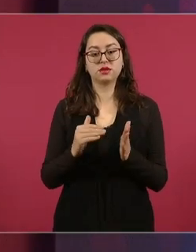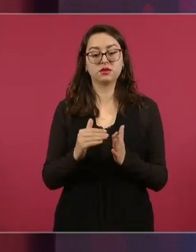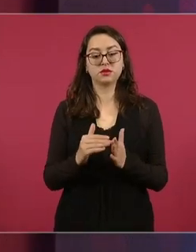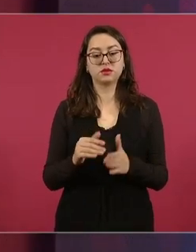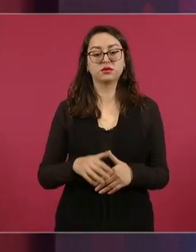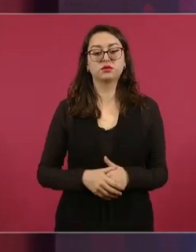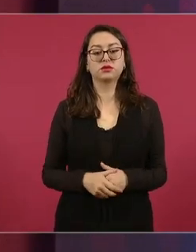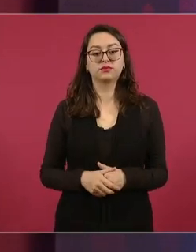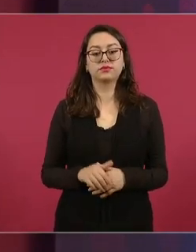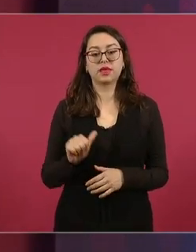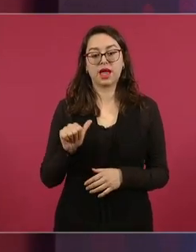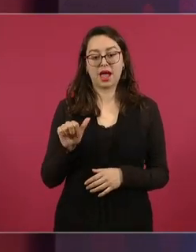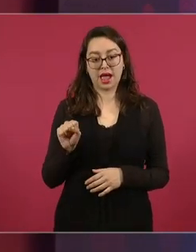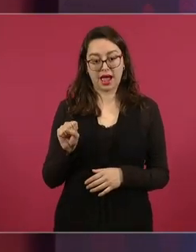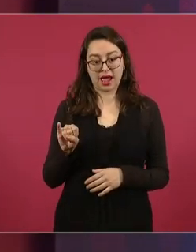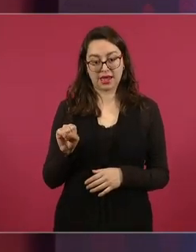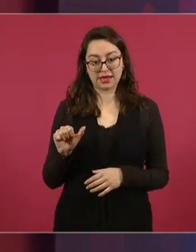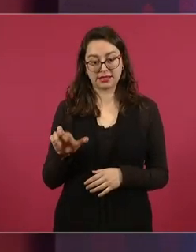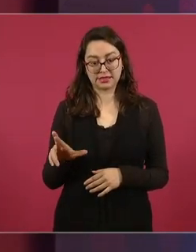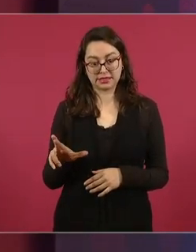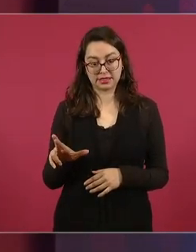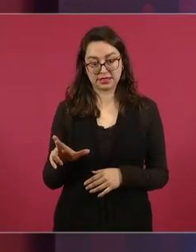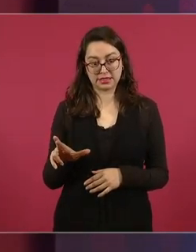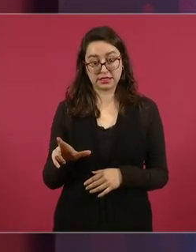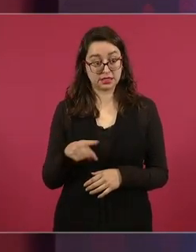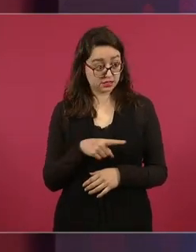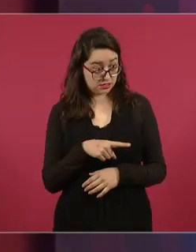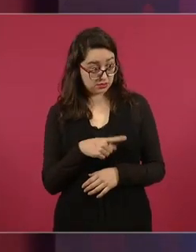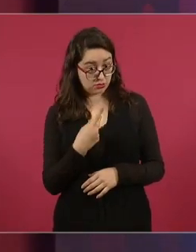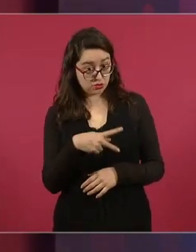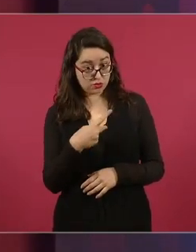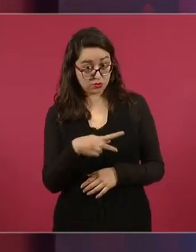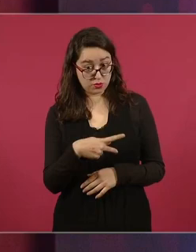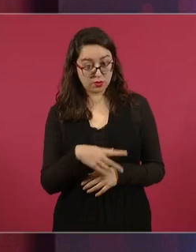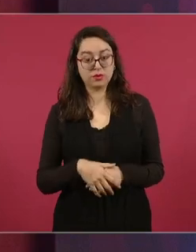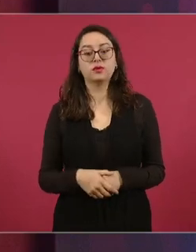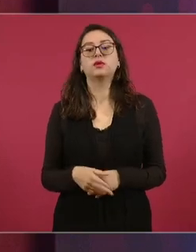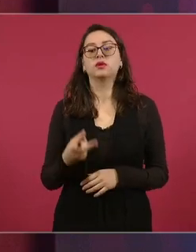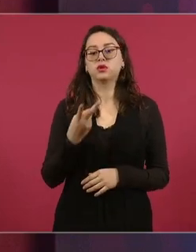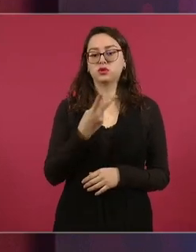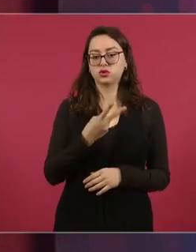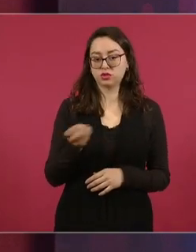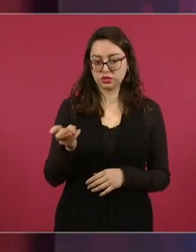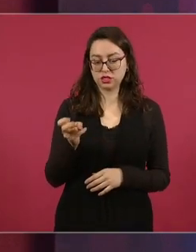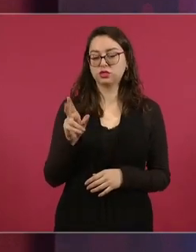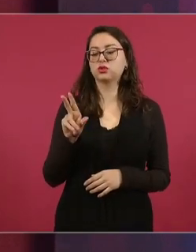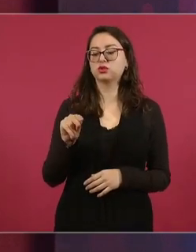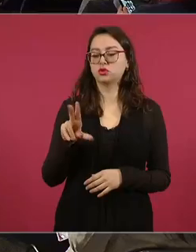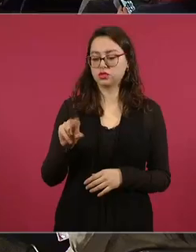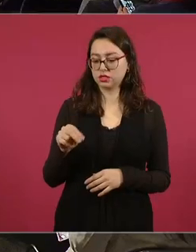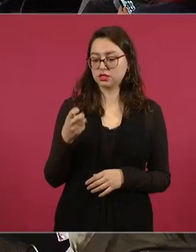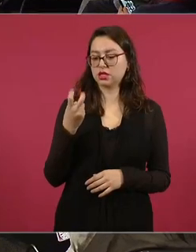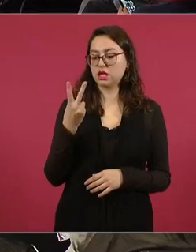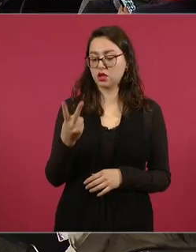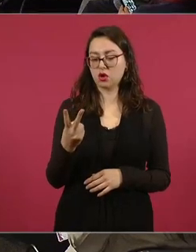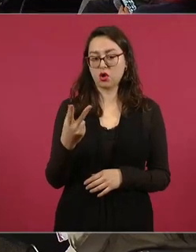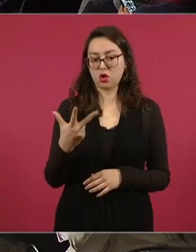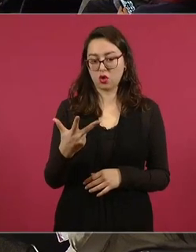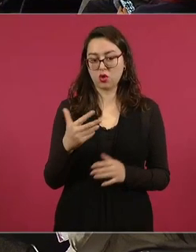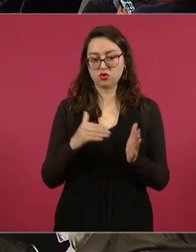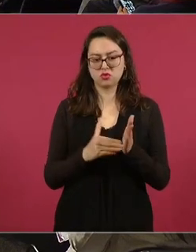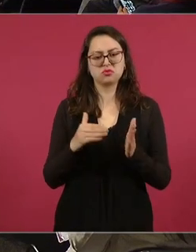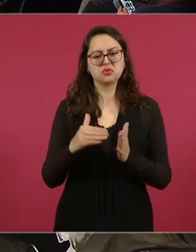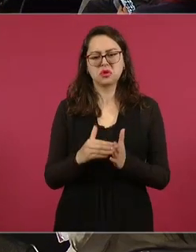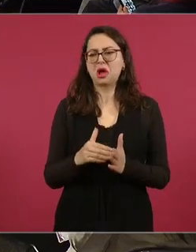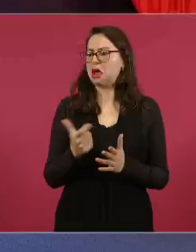Grupo Asir, ¿ese es el de ustedes? Sí. Doscientos ochenta y ocho millones. Hasta eso,